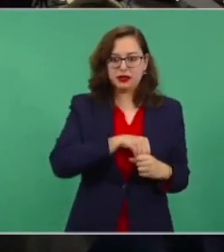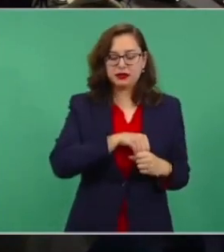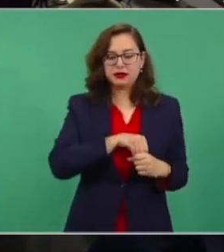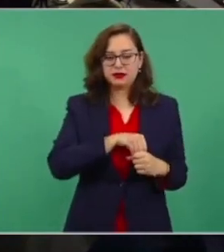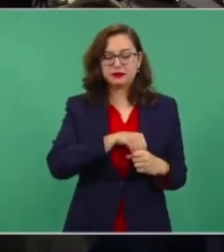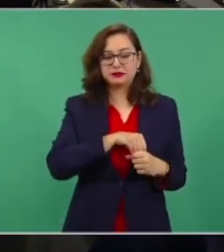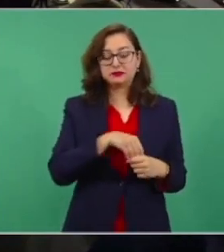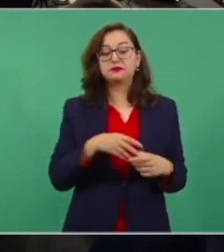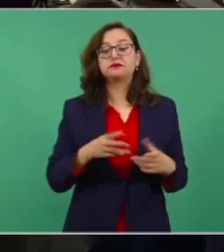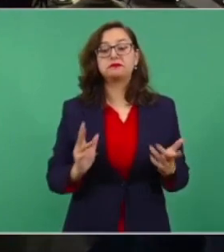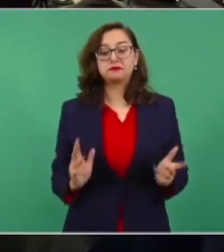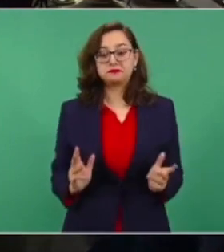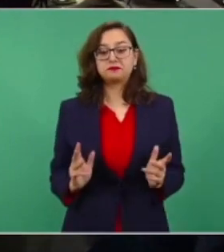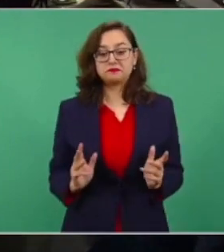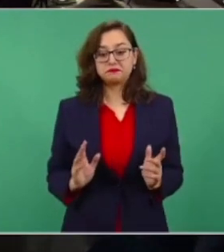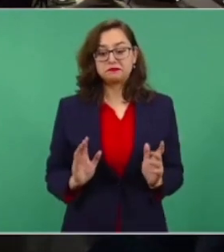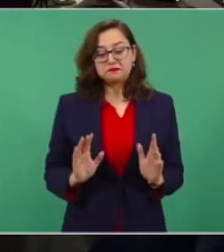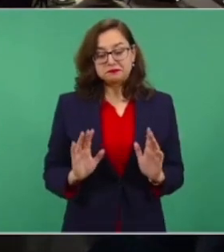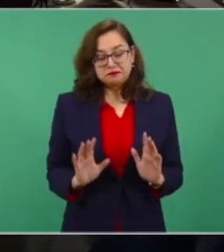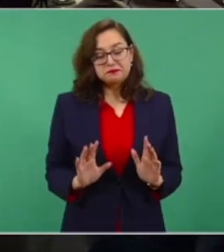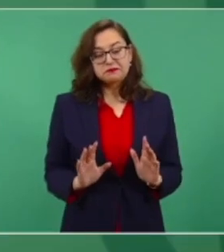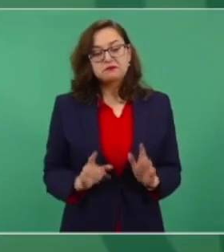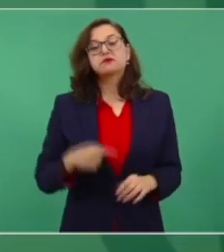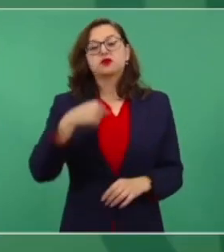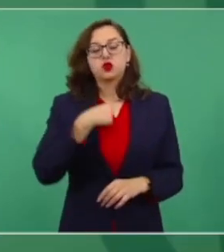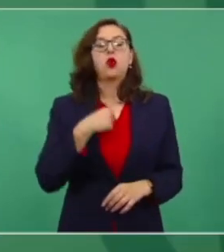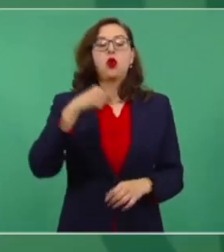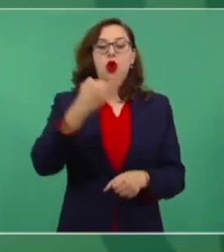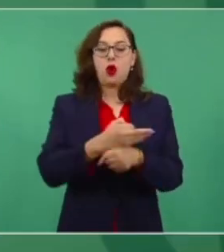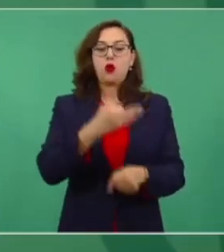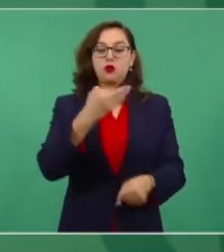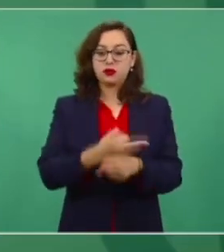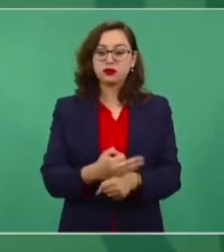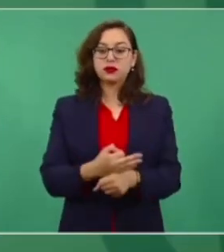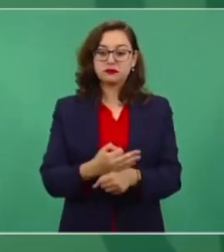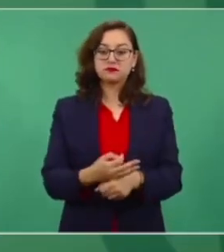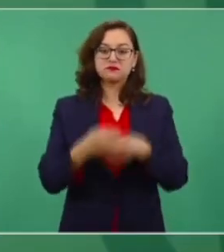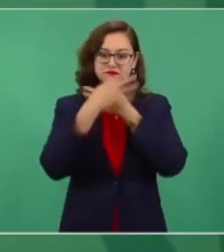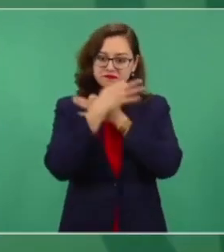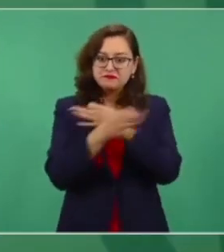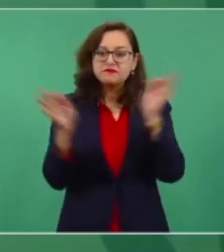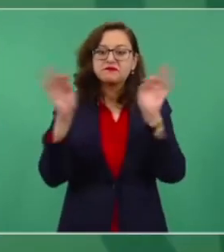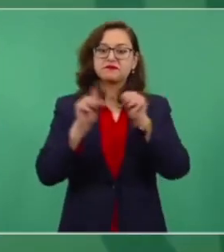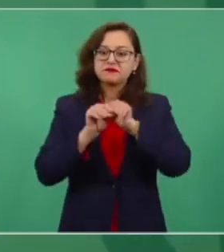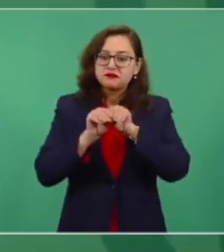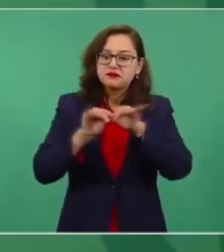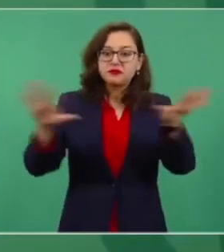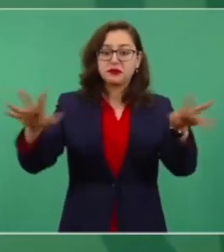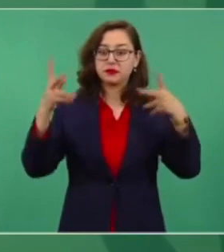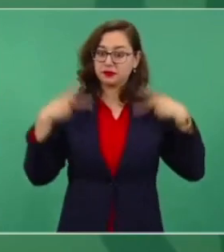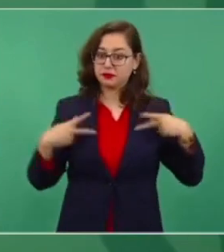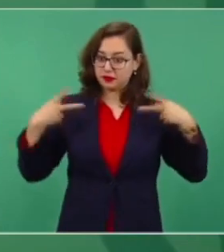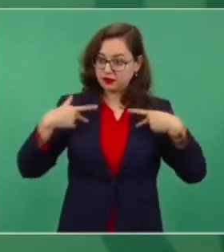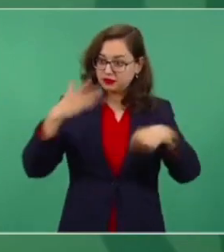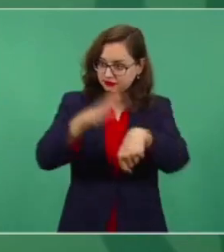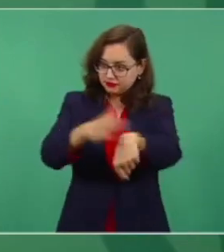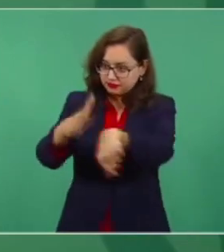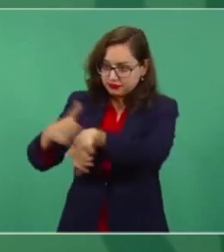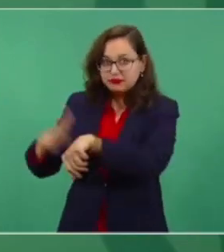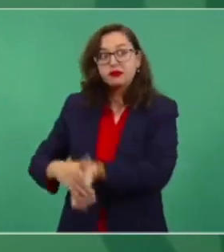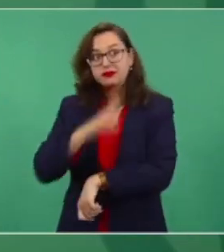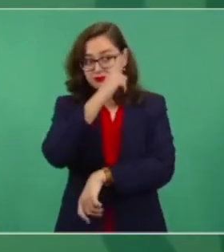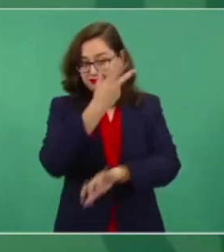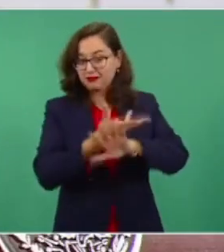Y lo estoy diciendo aquí para que la gente se entere que está sucediendo